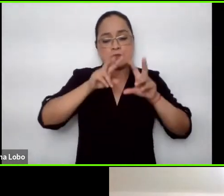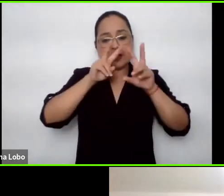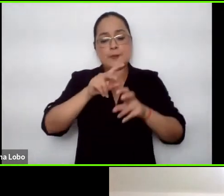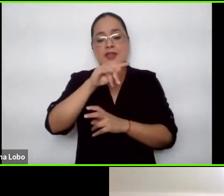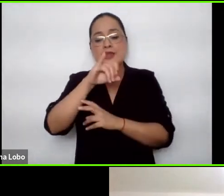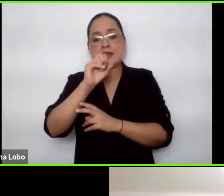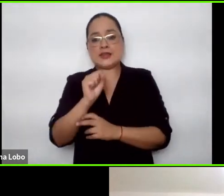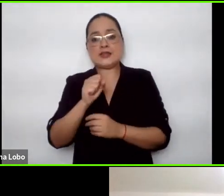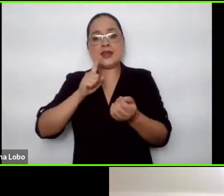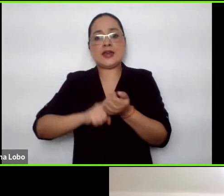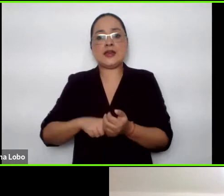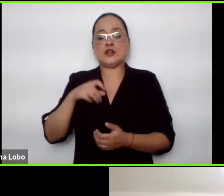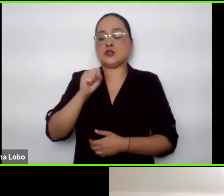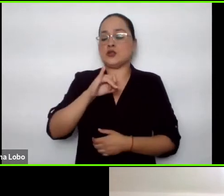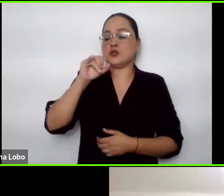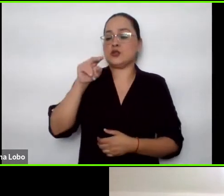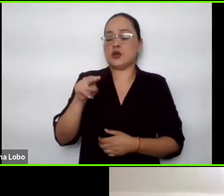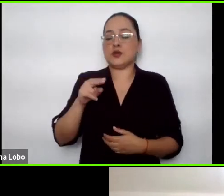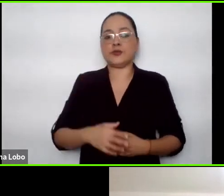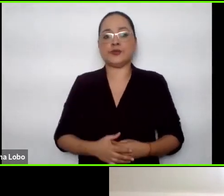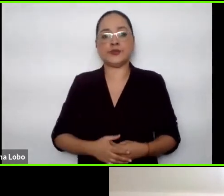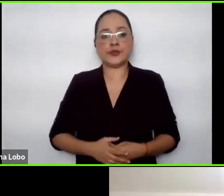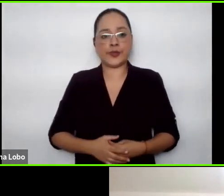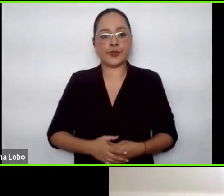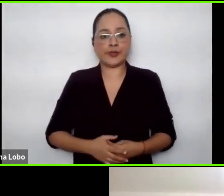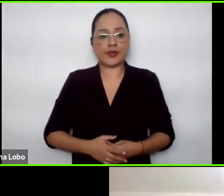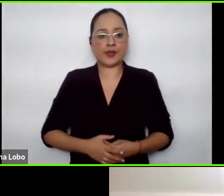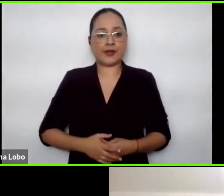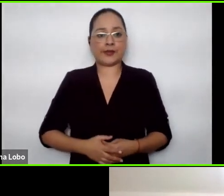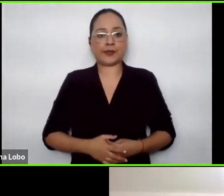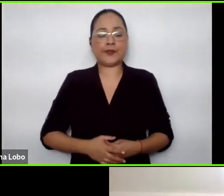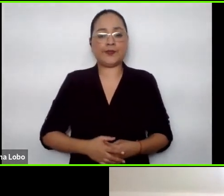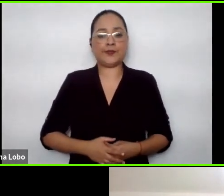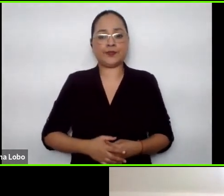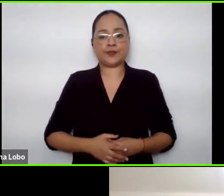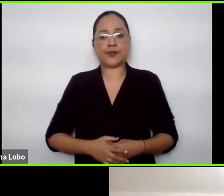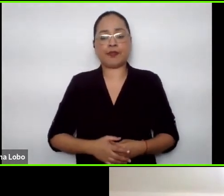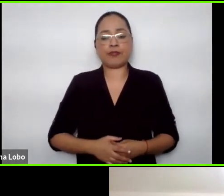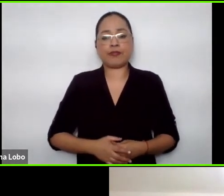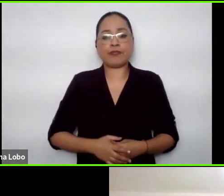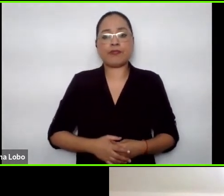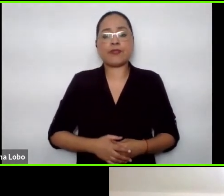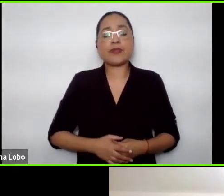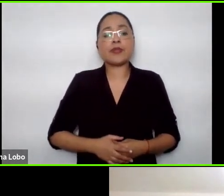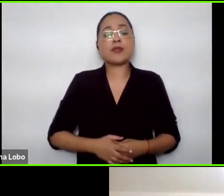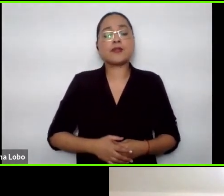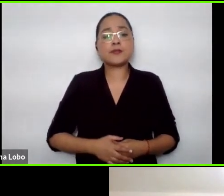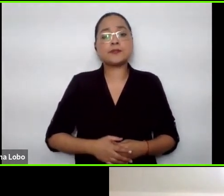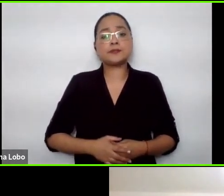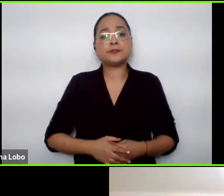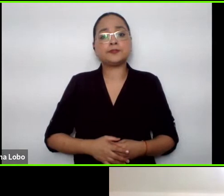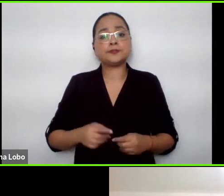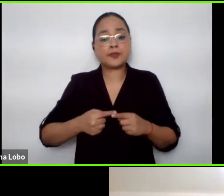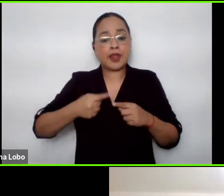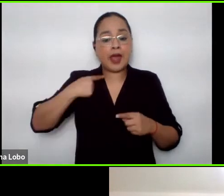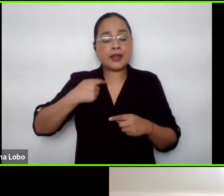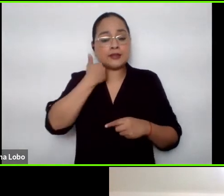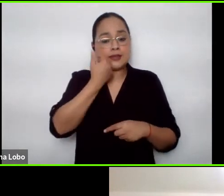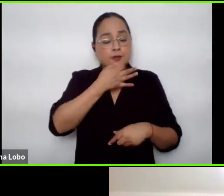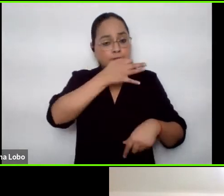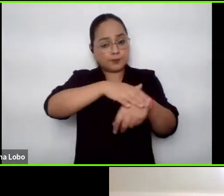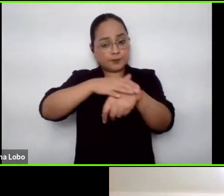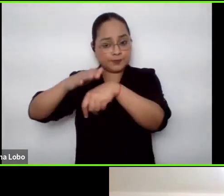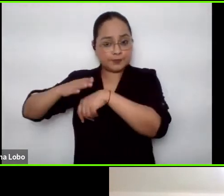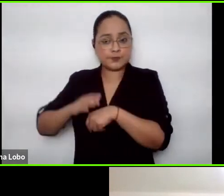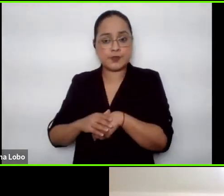Tesis de la Suprema Corte de Justicia de la Nación. Antes de cederle la palabra al maestro Carlos Domínguez, me gustaría recordarles